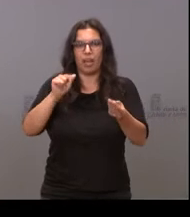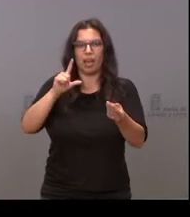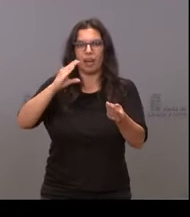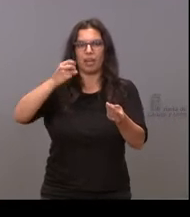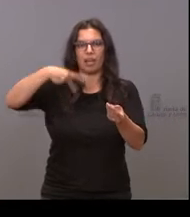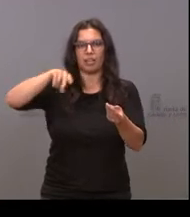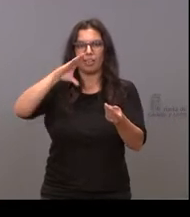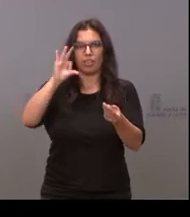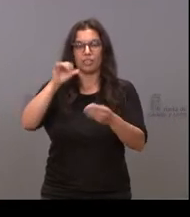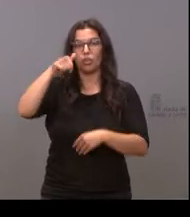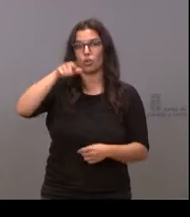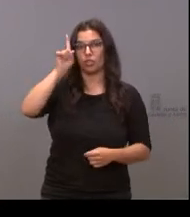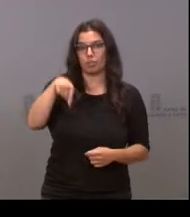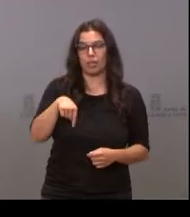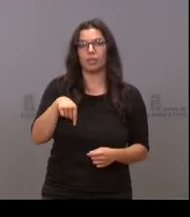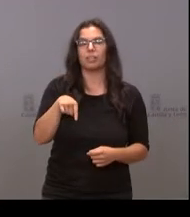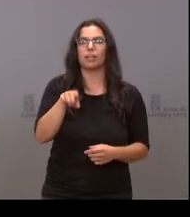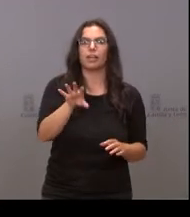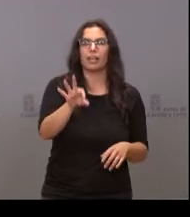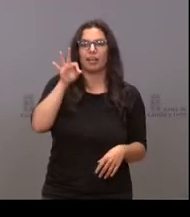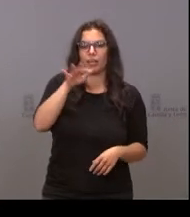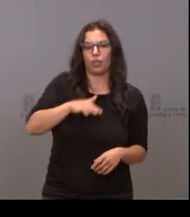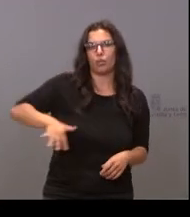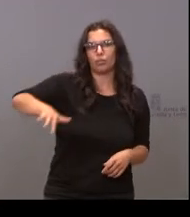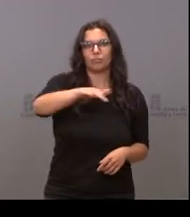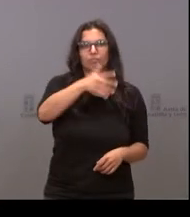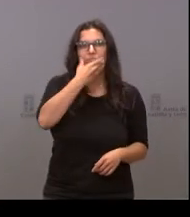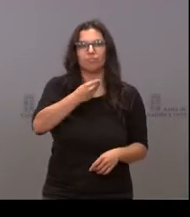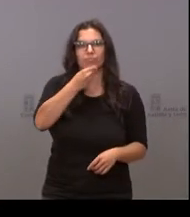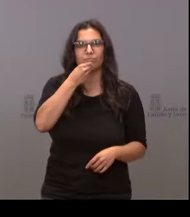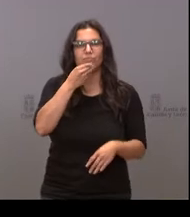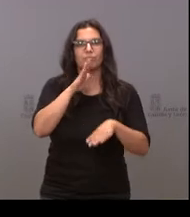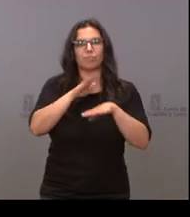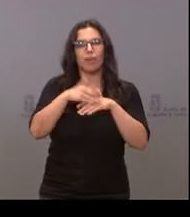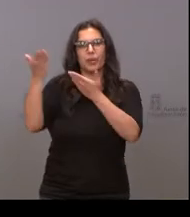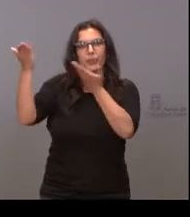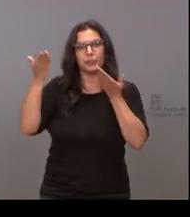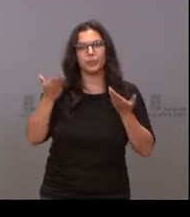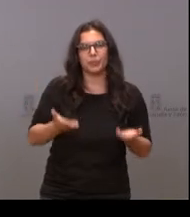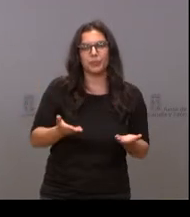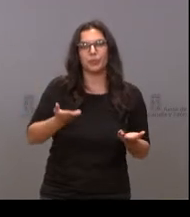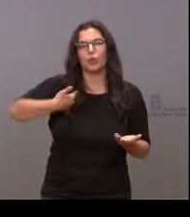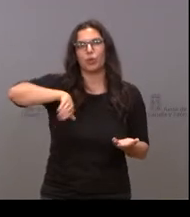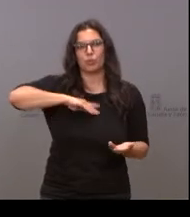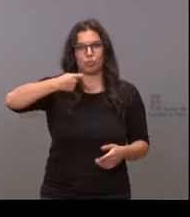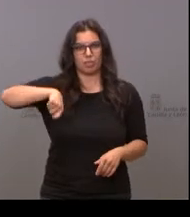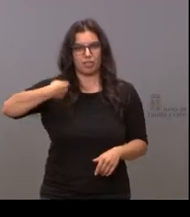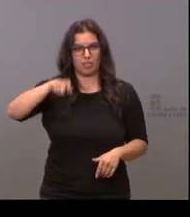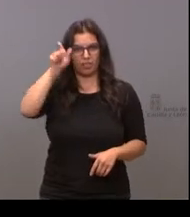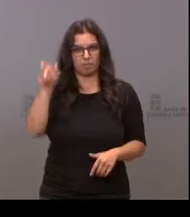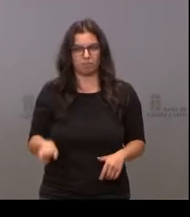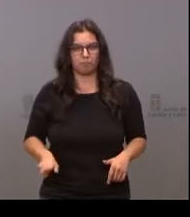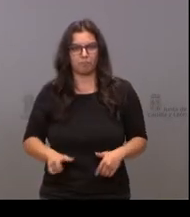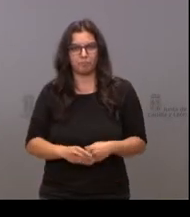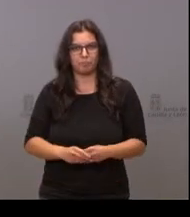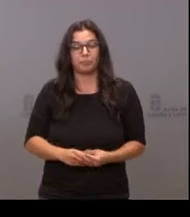también hemos escogido este precioso sitio para recibir a nuestro presidente un